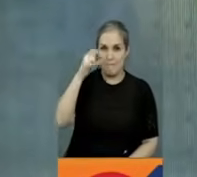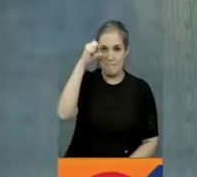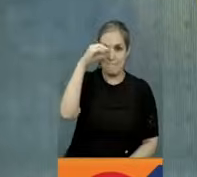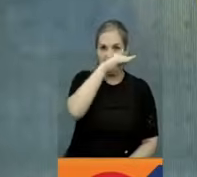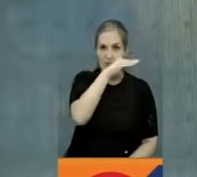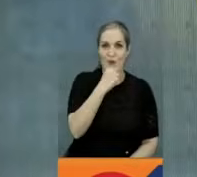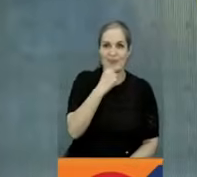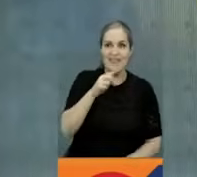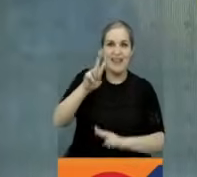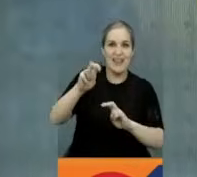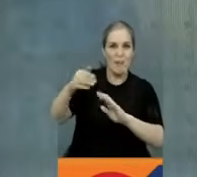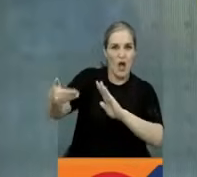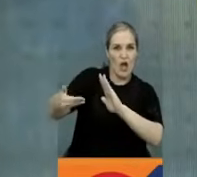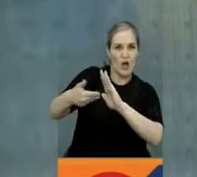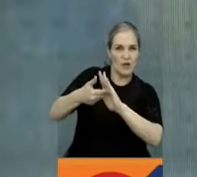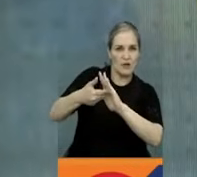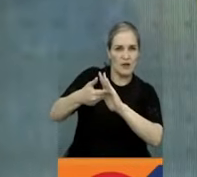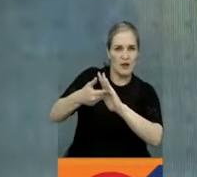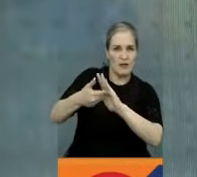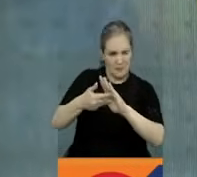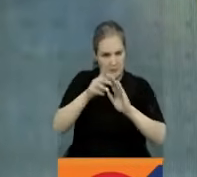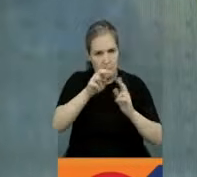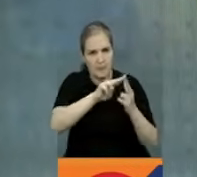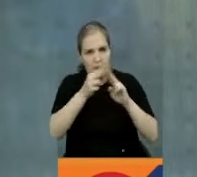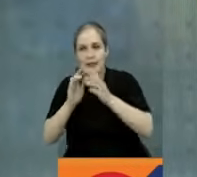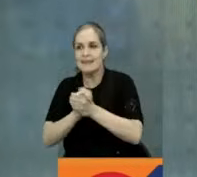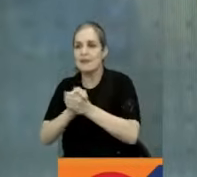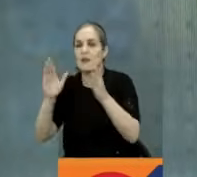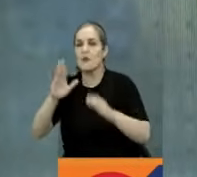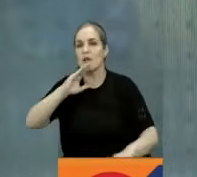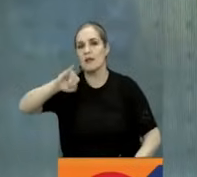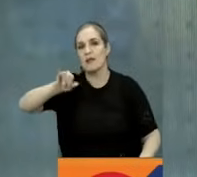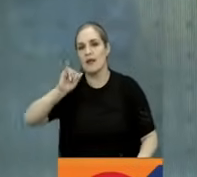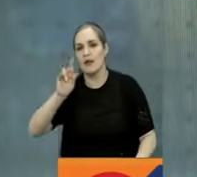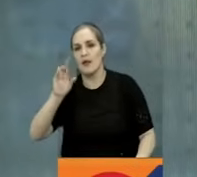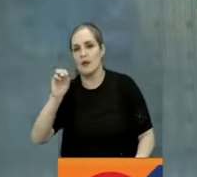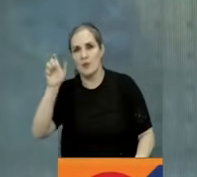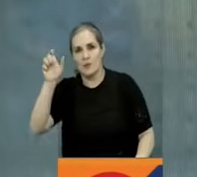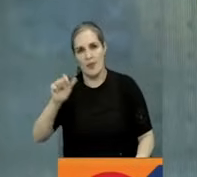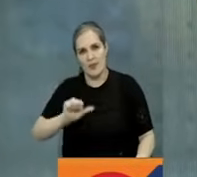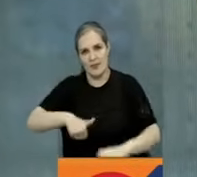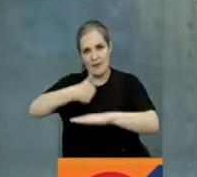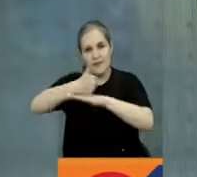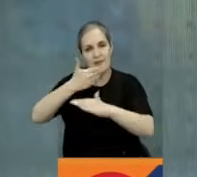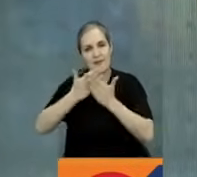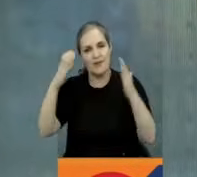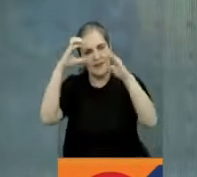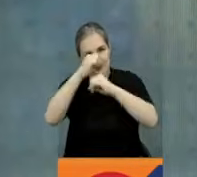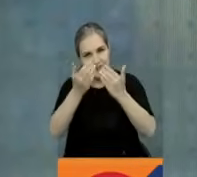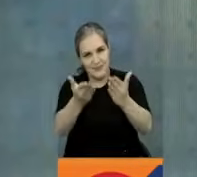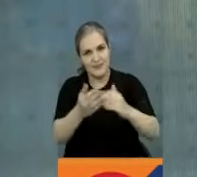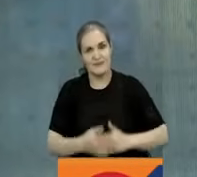su contra. Saludamos a esta hora a nuestro director Jairo Patiño. Jairo, buenas noches, adelante.